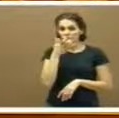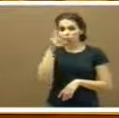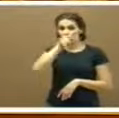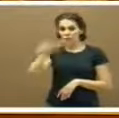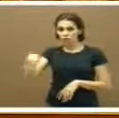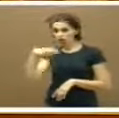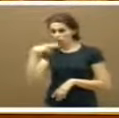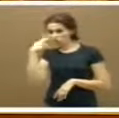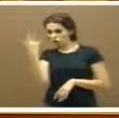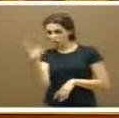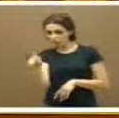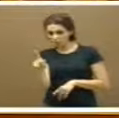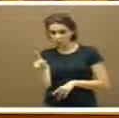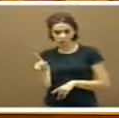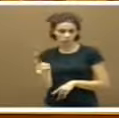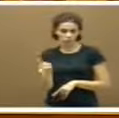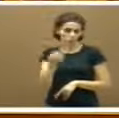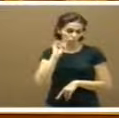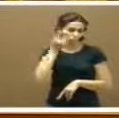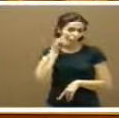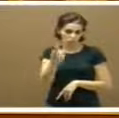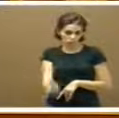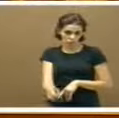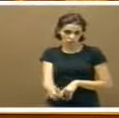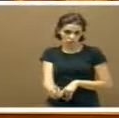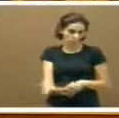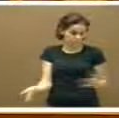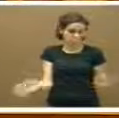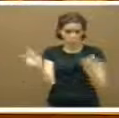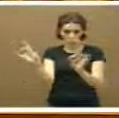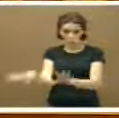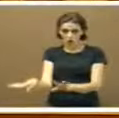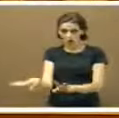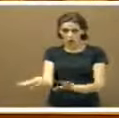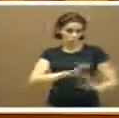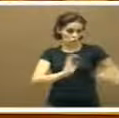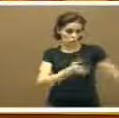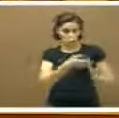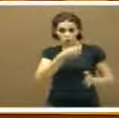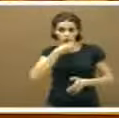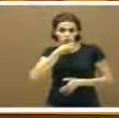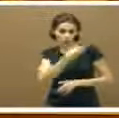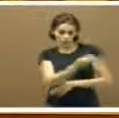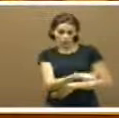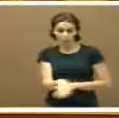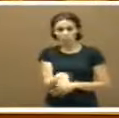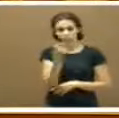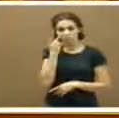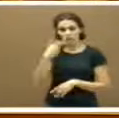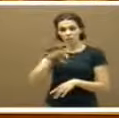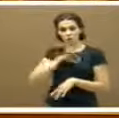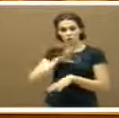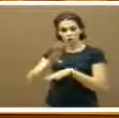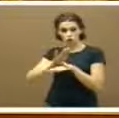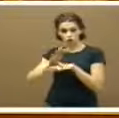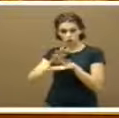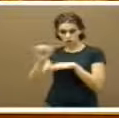ni más ciego que el que no quiere ver. Y eso es lo que le pasa a los señores socialistas. Mire, señor consejero, esta mañana,